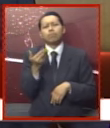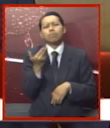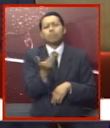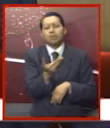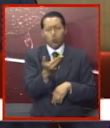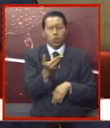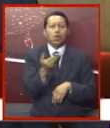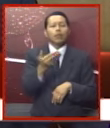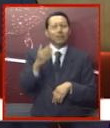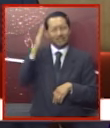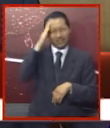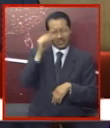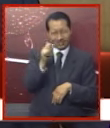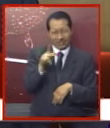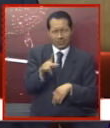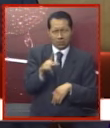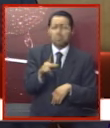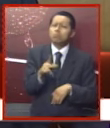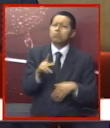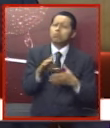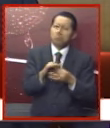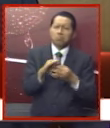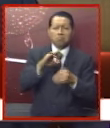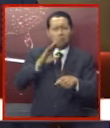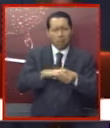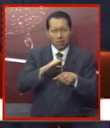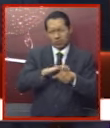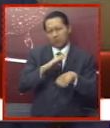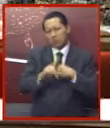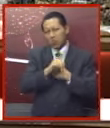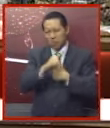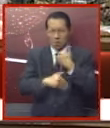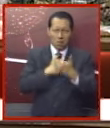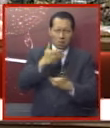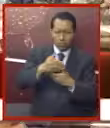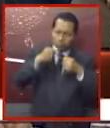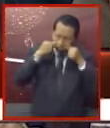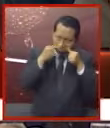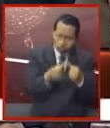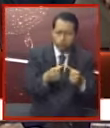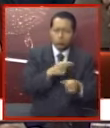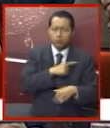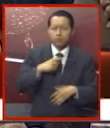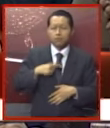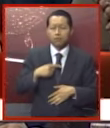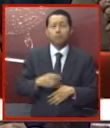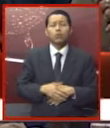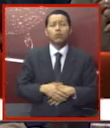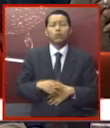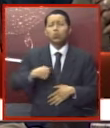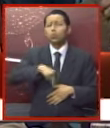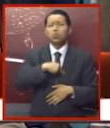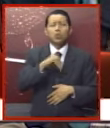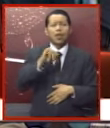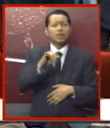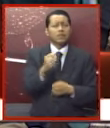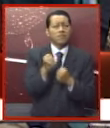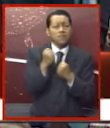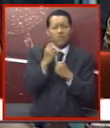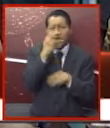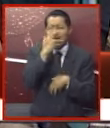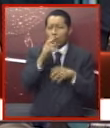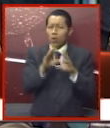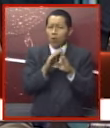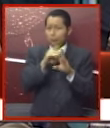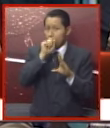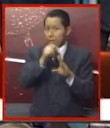se involucre más en la resolución de este conflicto. Sin embargo, lamentamos. Tenemos la convicción firme de que en un plano estratégico